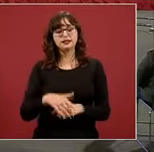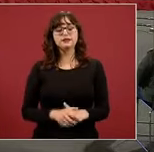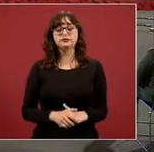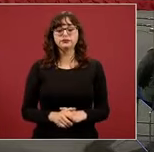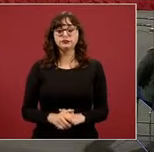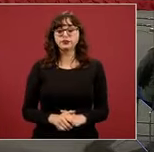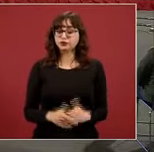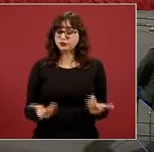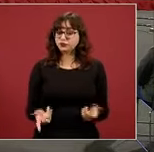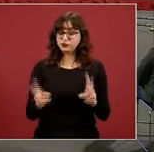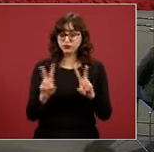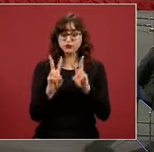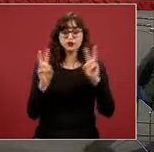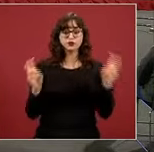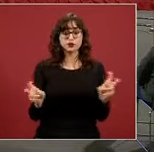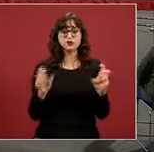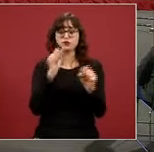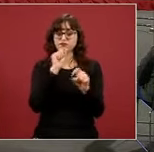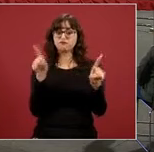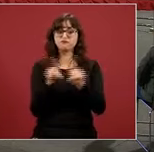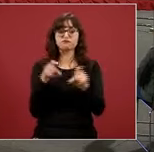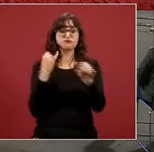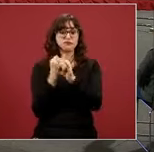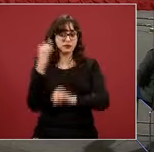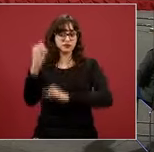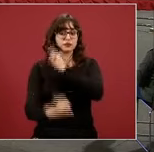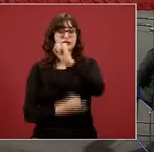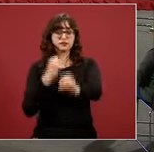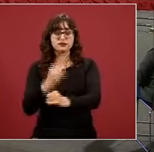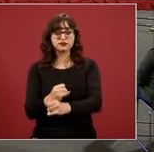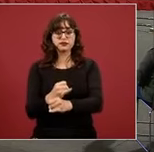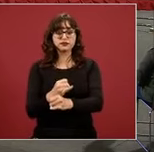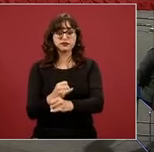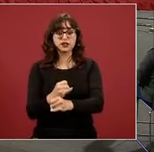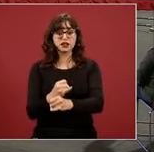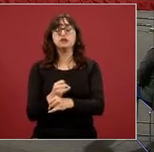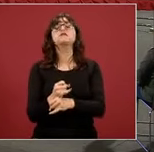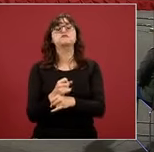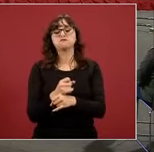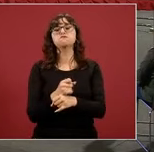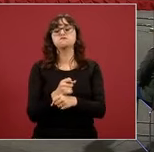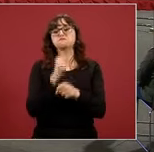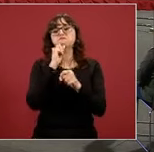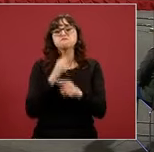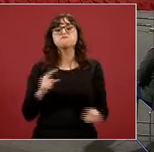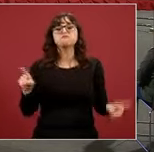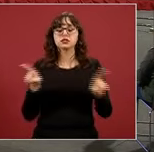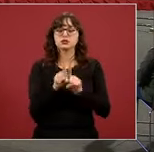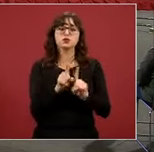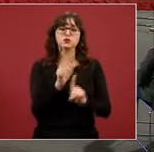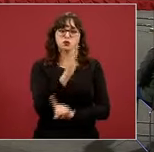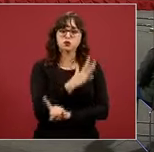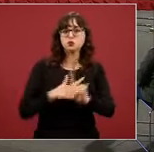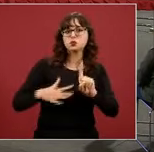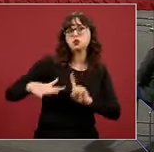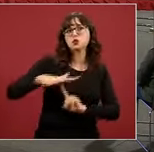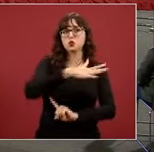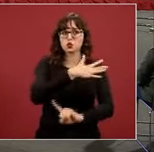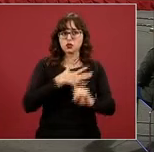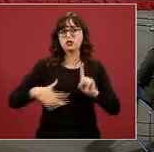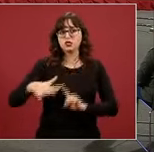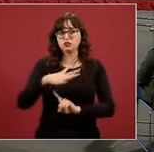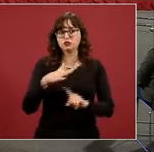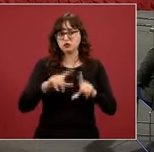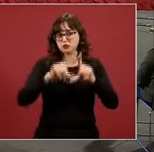asunto de carácter internacional y desde luego con su contexto y su peculiaridad